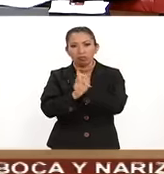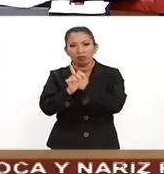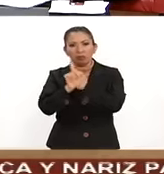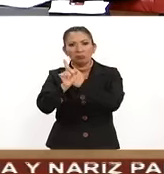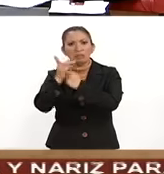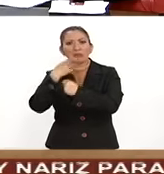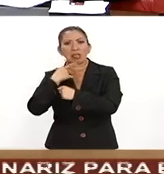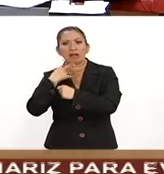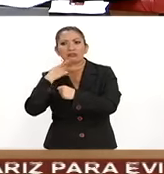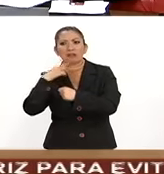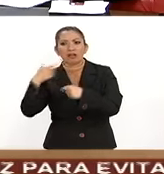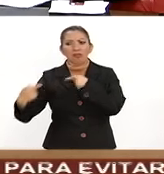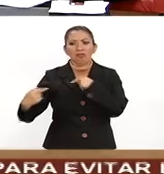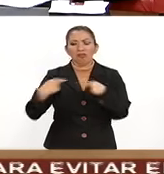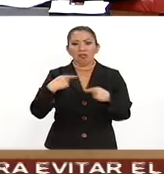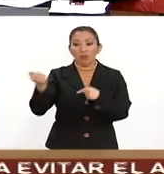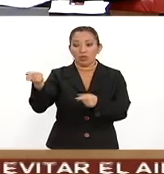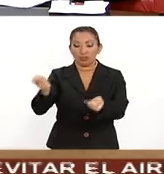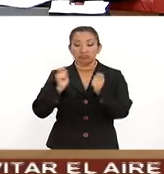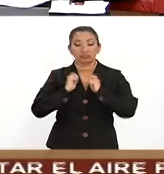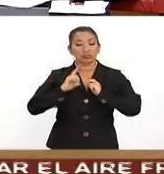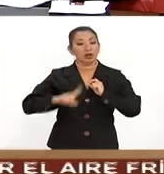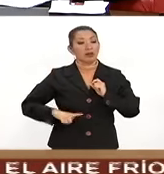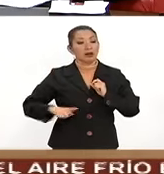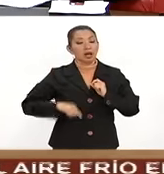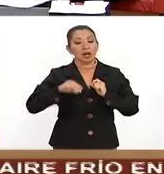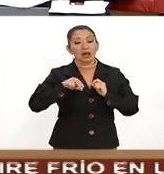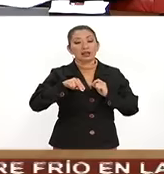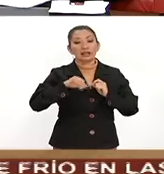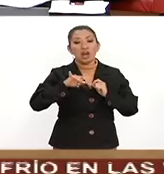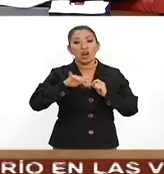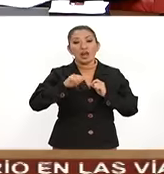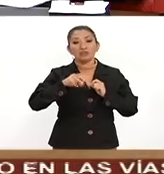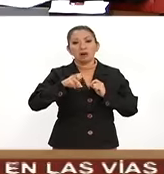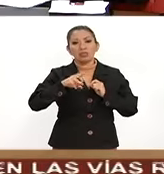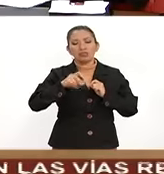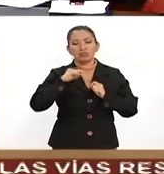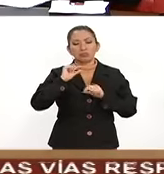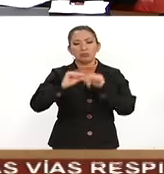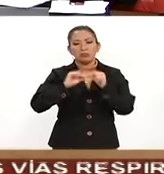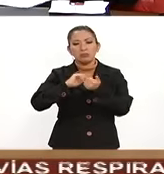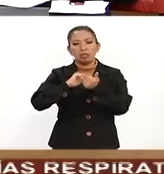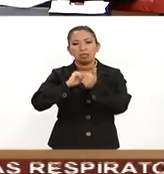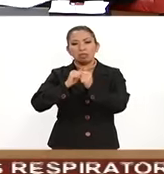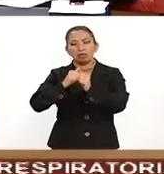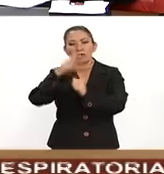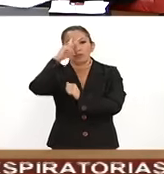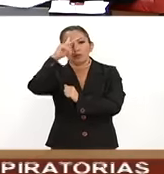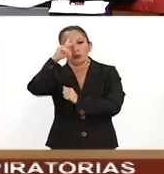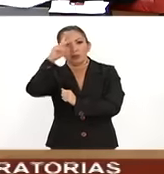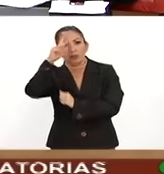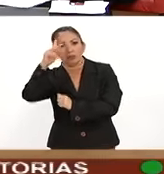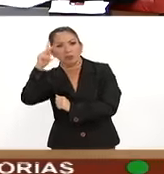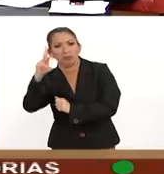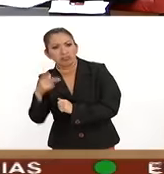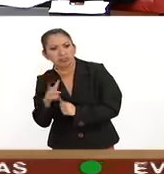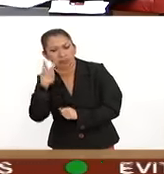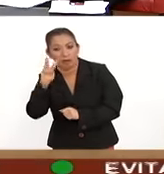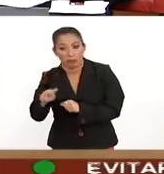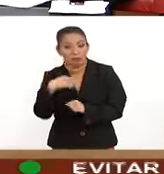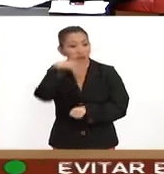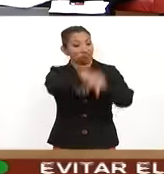con asumir el gobierno Nicolás Maduro, y se han venido complicando desde que comenzaron a